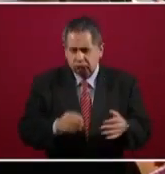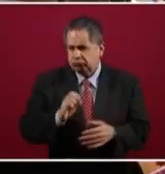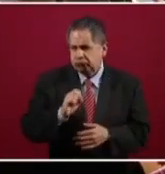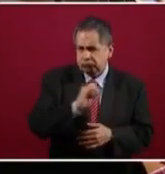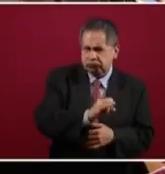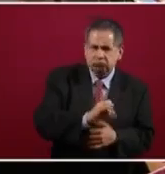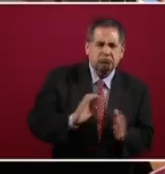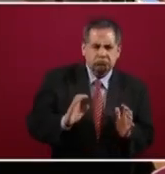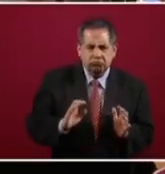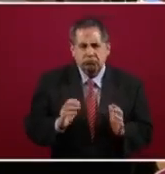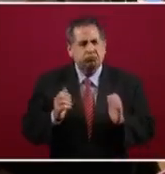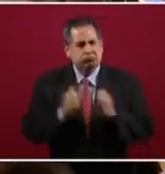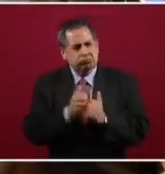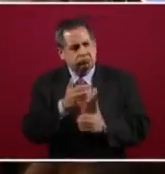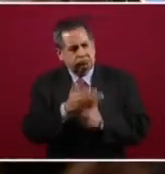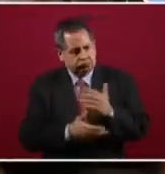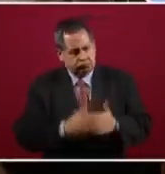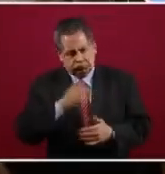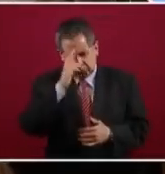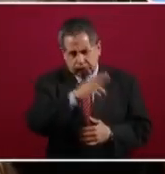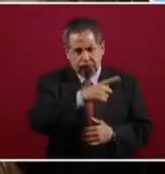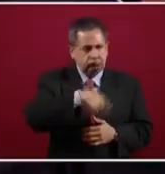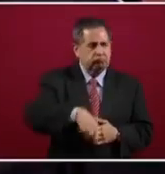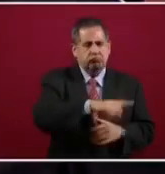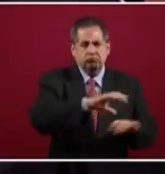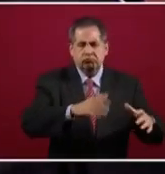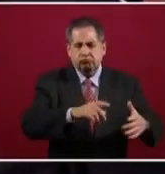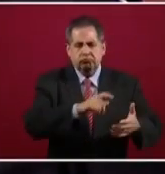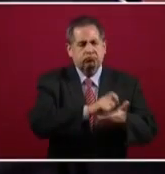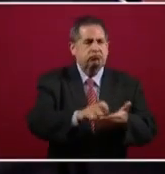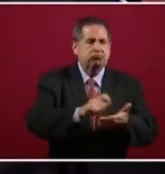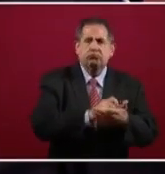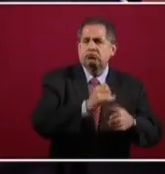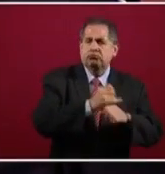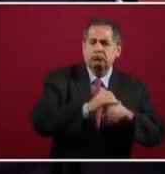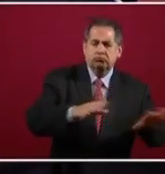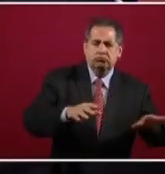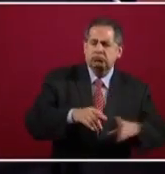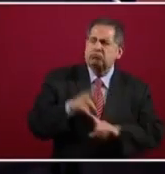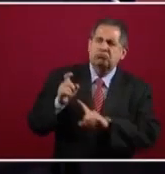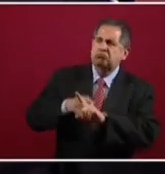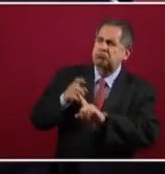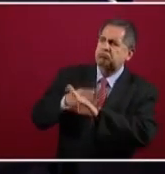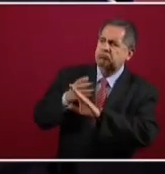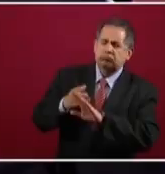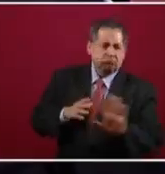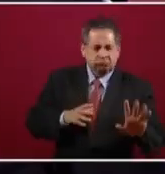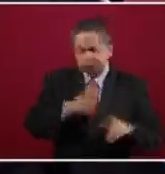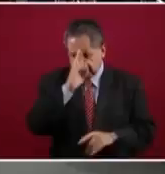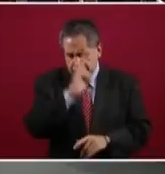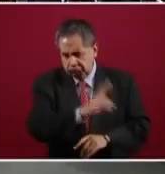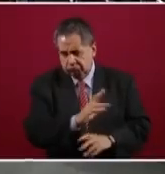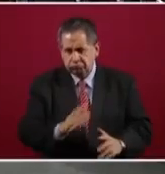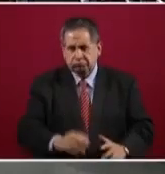y todo nuestro respeto a quienes hagan críticas al gobierno.